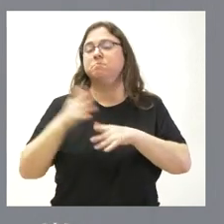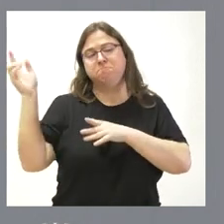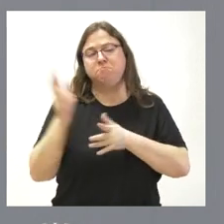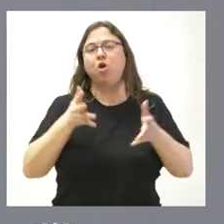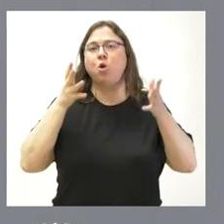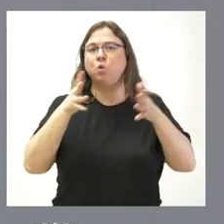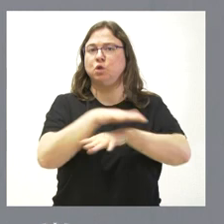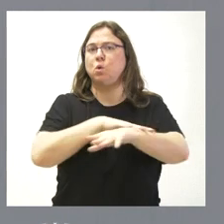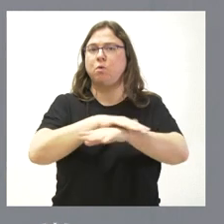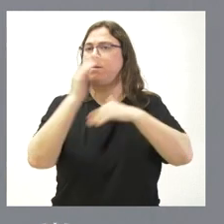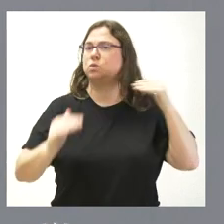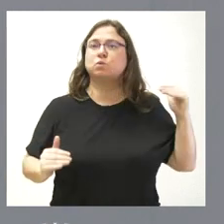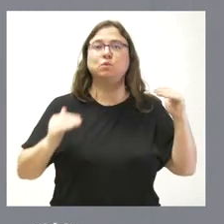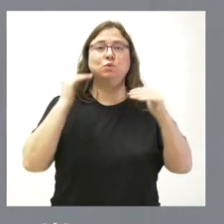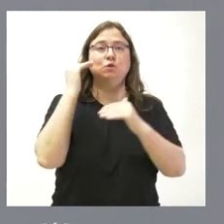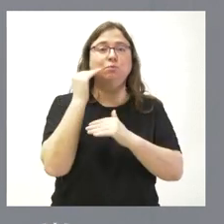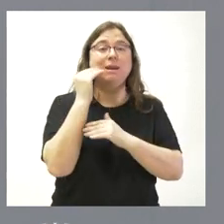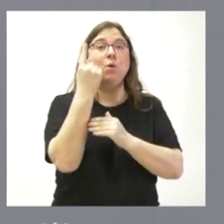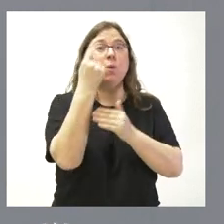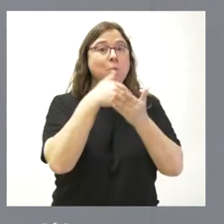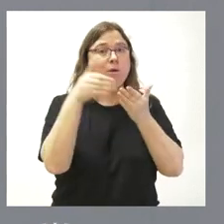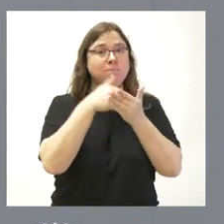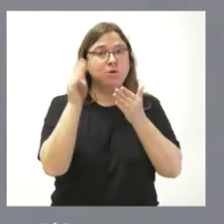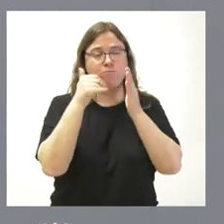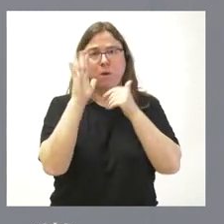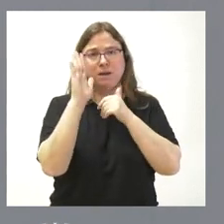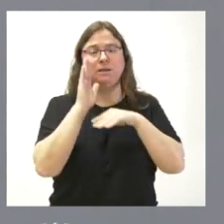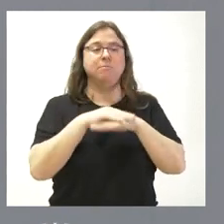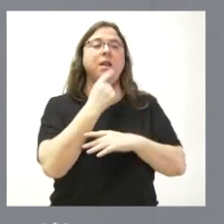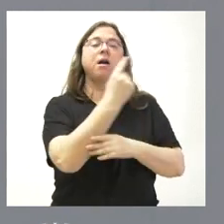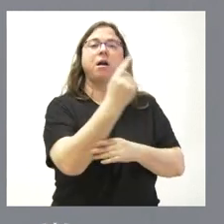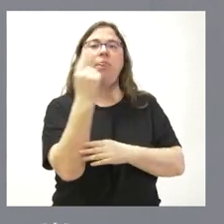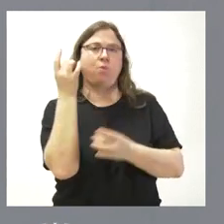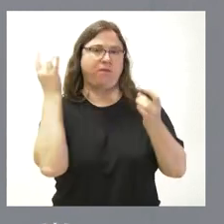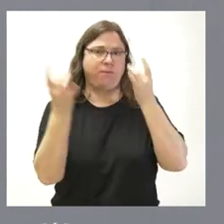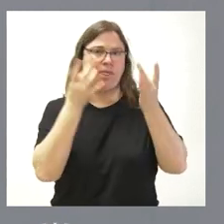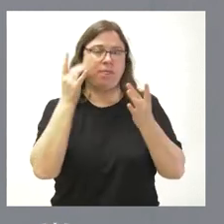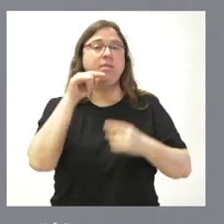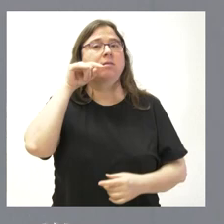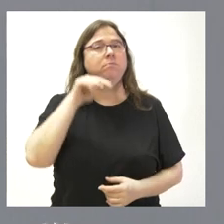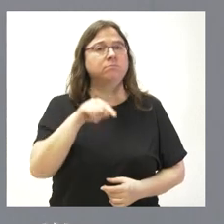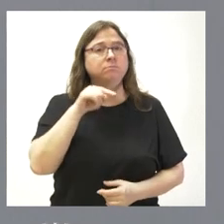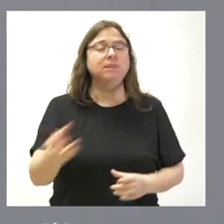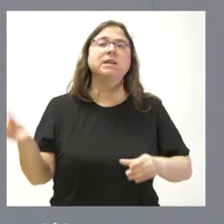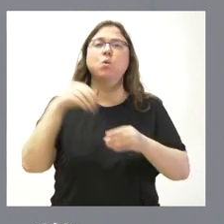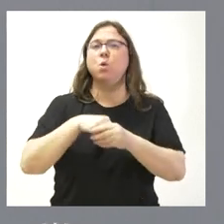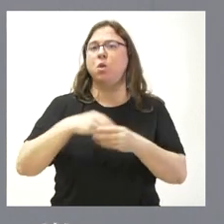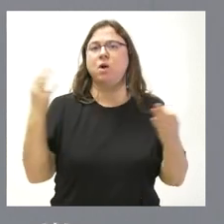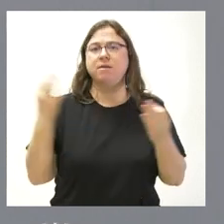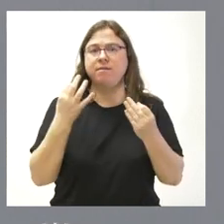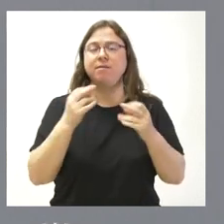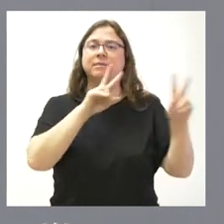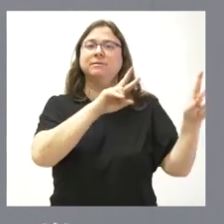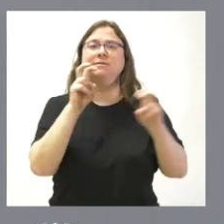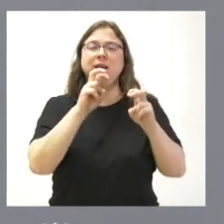de gobierno al superar individualmente el millón de euros para cada una las actividades y aquí se Incluye todo lo que es el tema